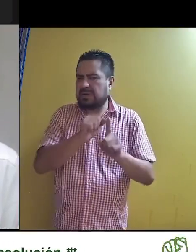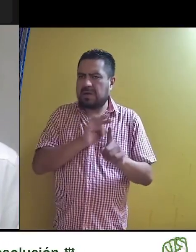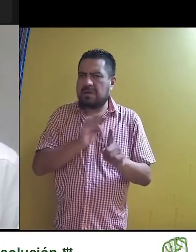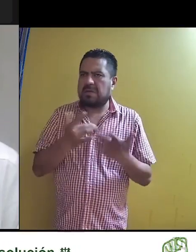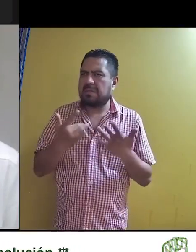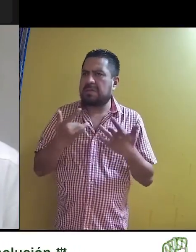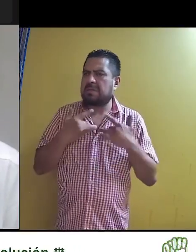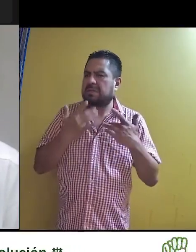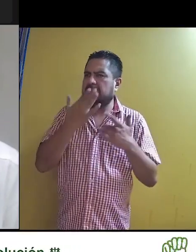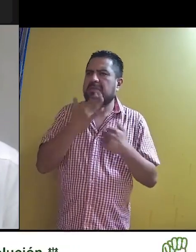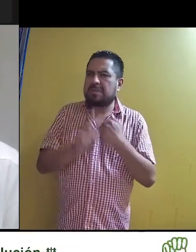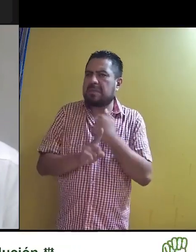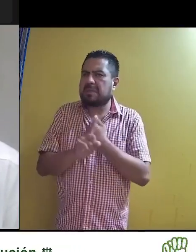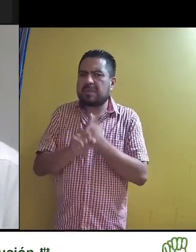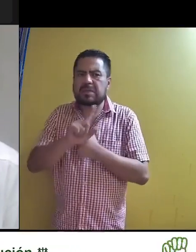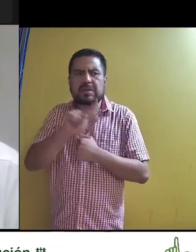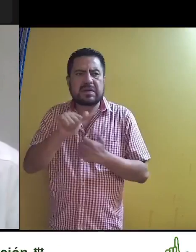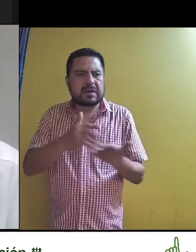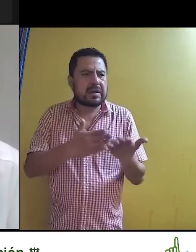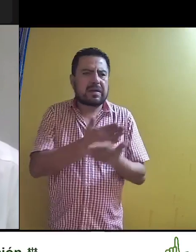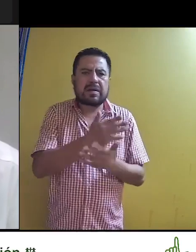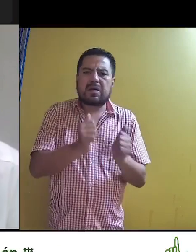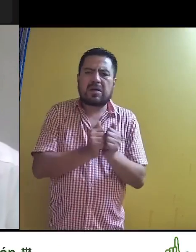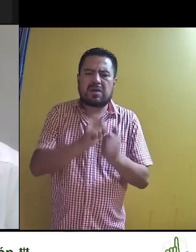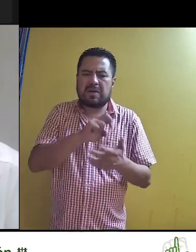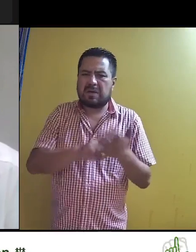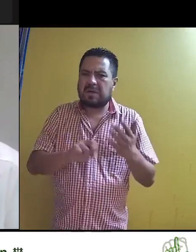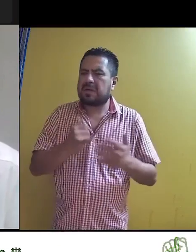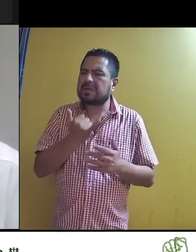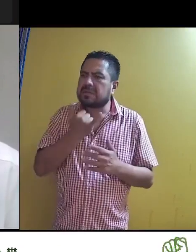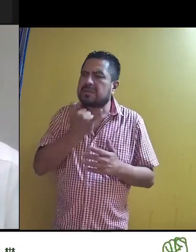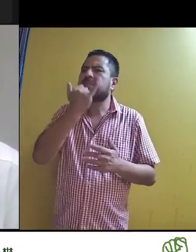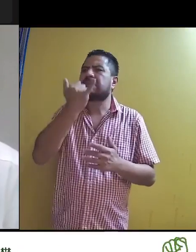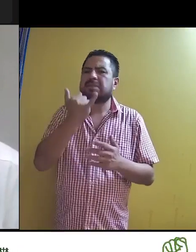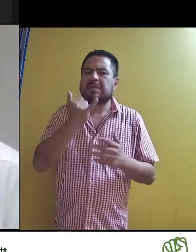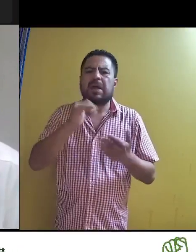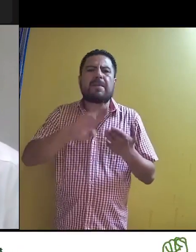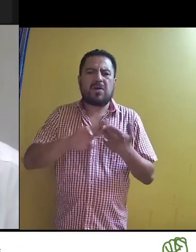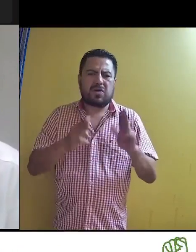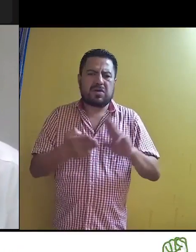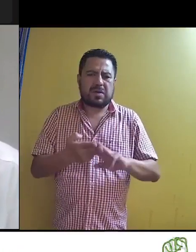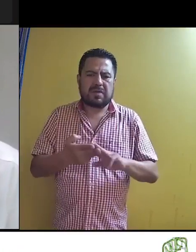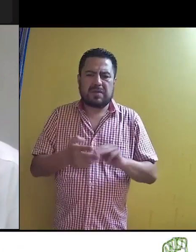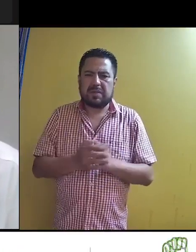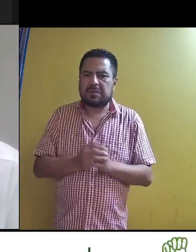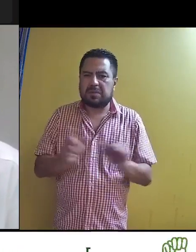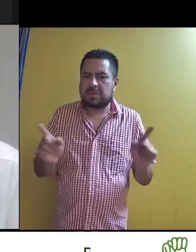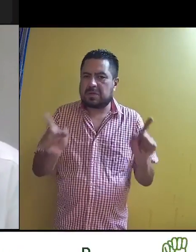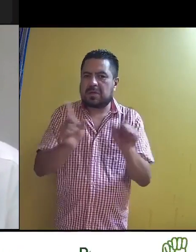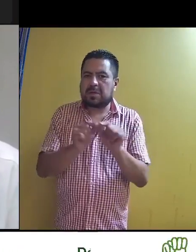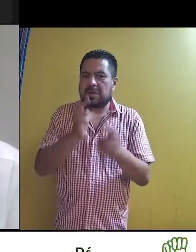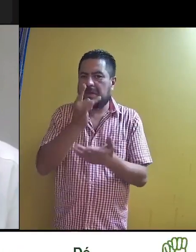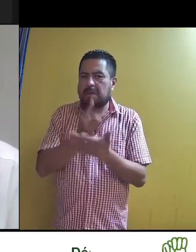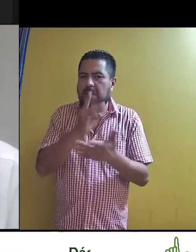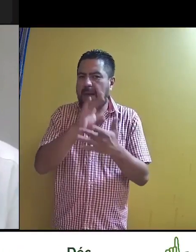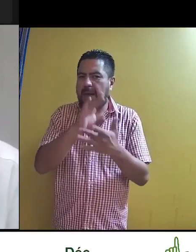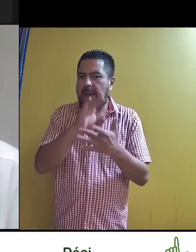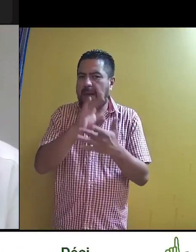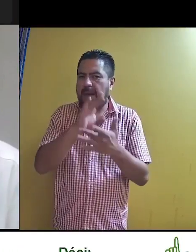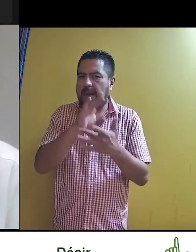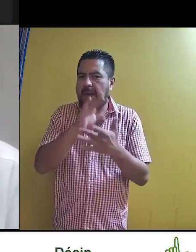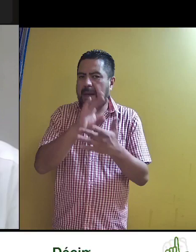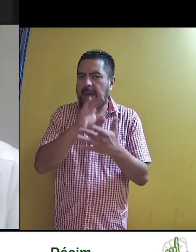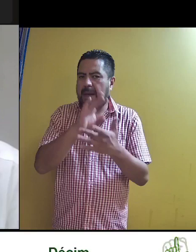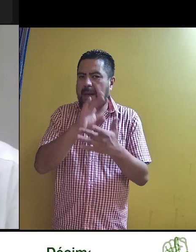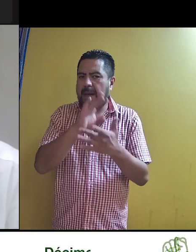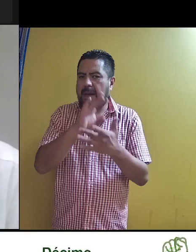inocencia, circunstancias que trascendieron en una incorrecta fundamentación y motivación. Es la cuenta del asunto, magistrada presidenta,